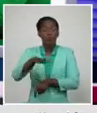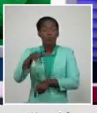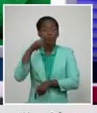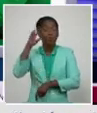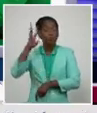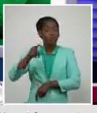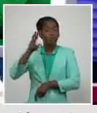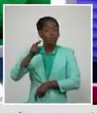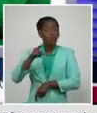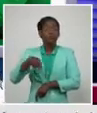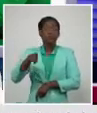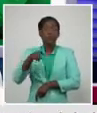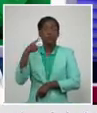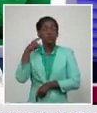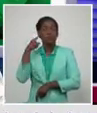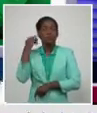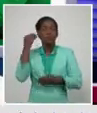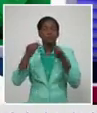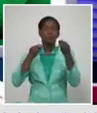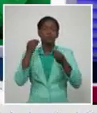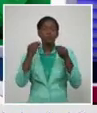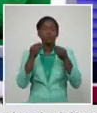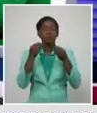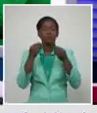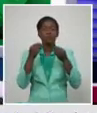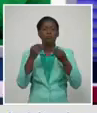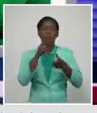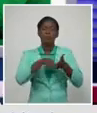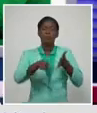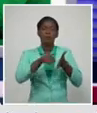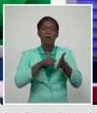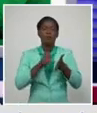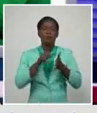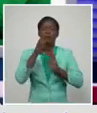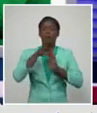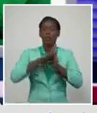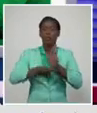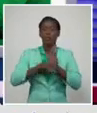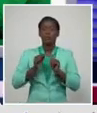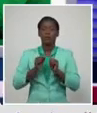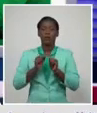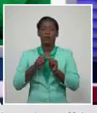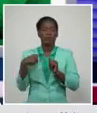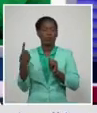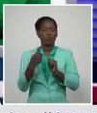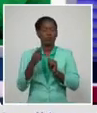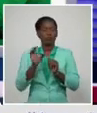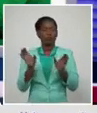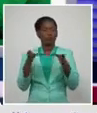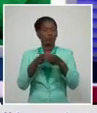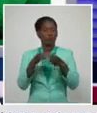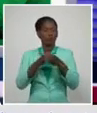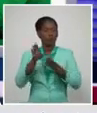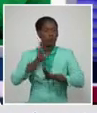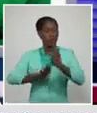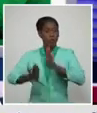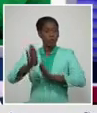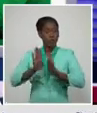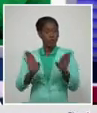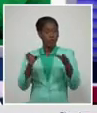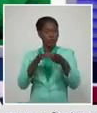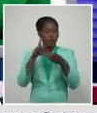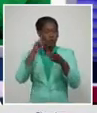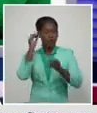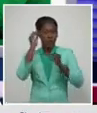plan de medidas que se discutió muy minuciosamente en su Consejo de Defensa y que se está